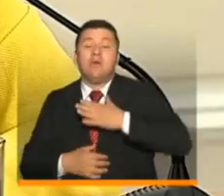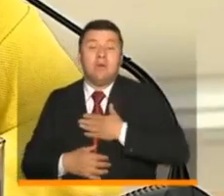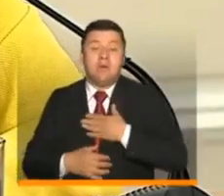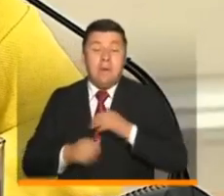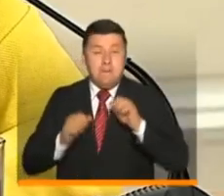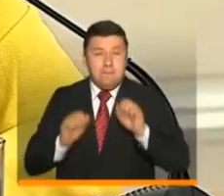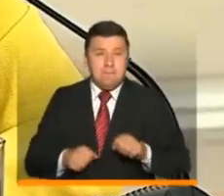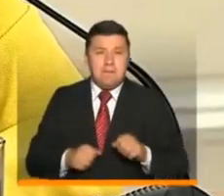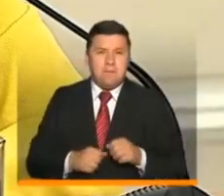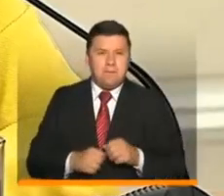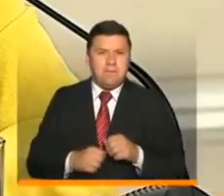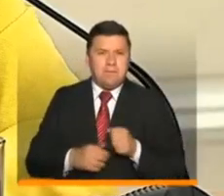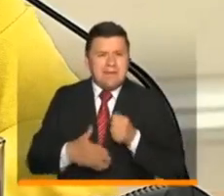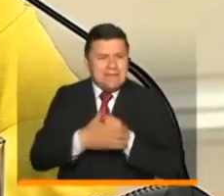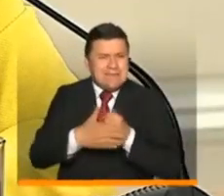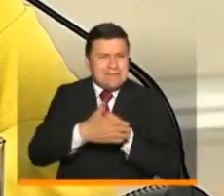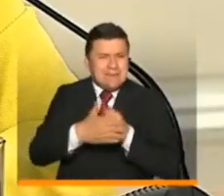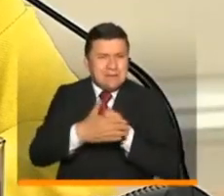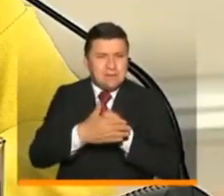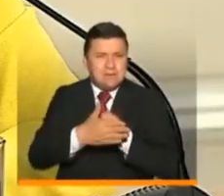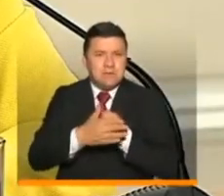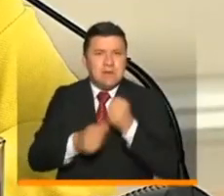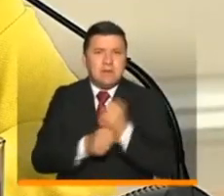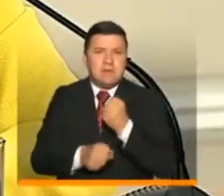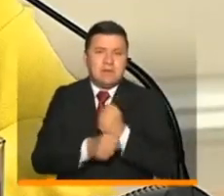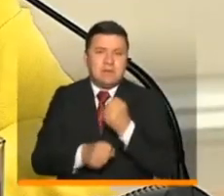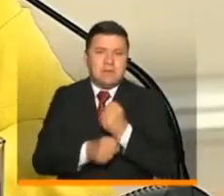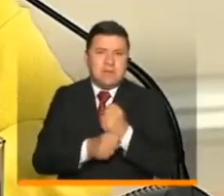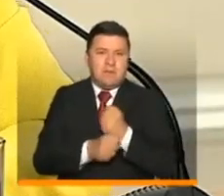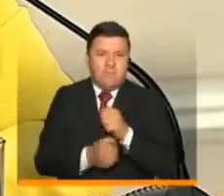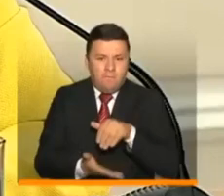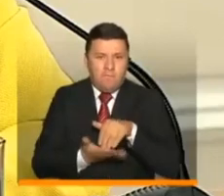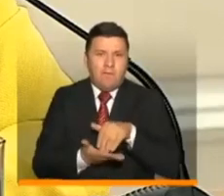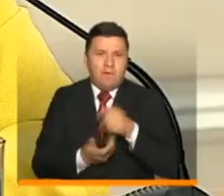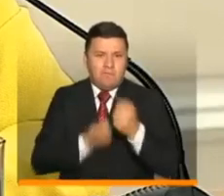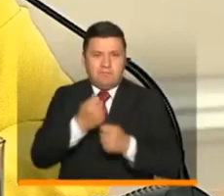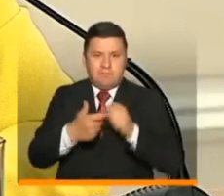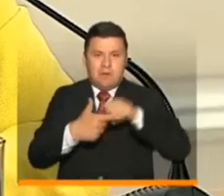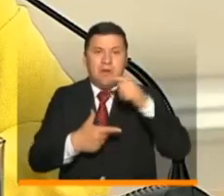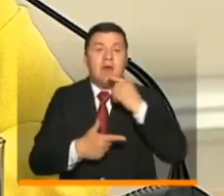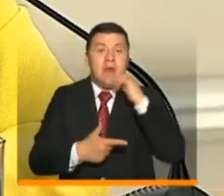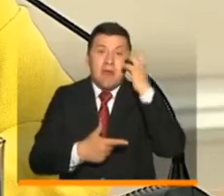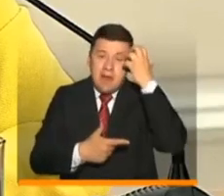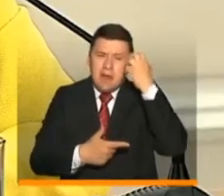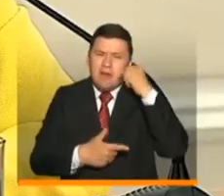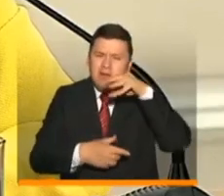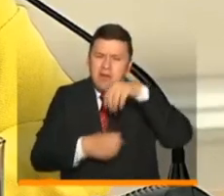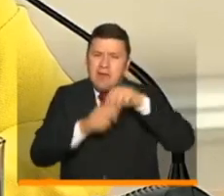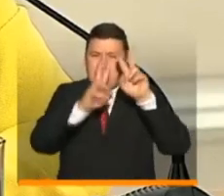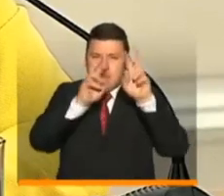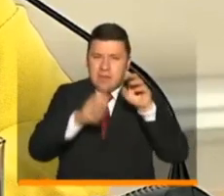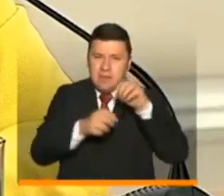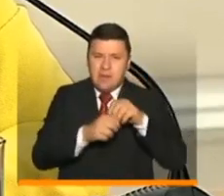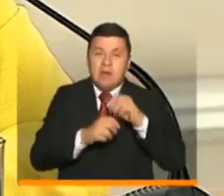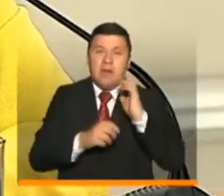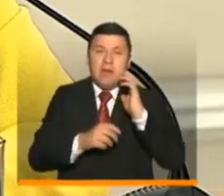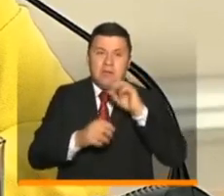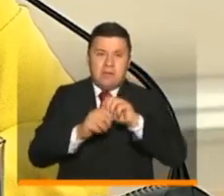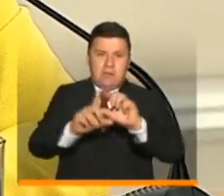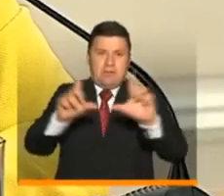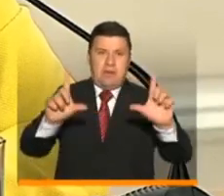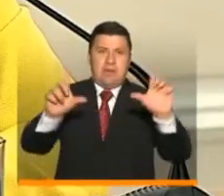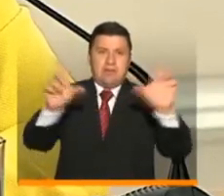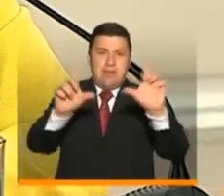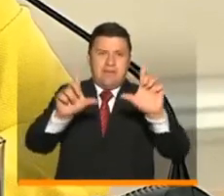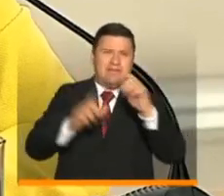para que podamos impulsar los empleos y fortalecer la economía naranja en los contenidos audiovisuales. Y